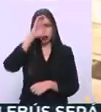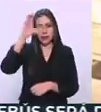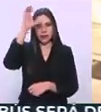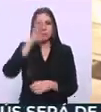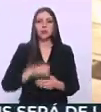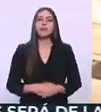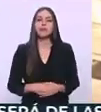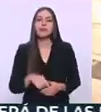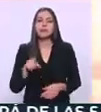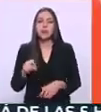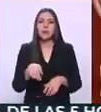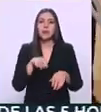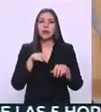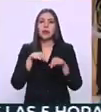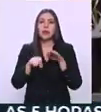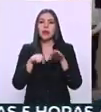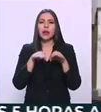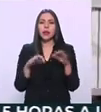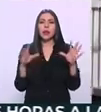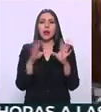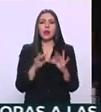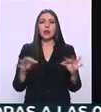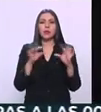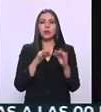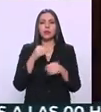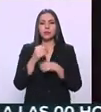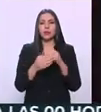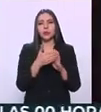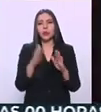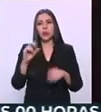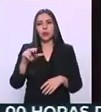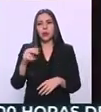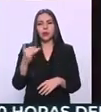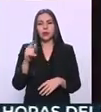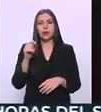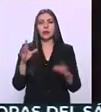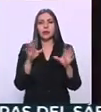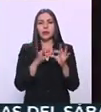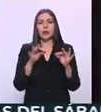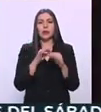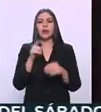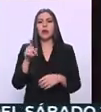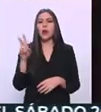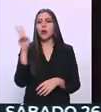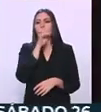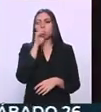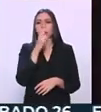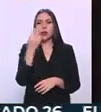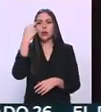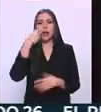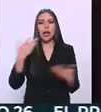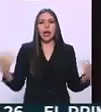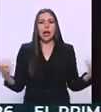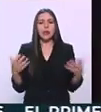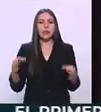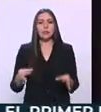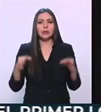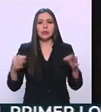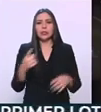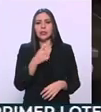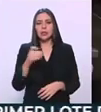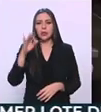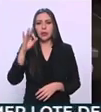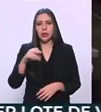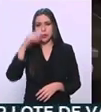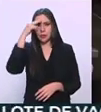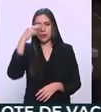Nacional de Ciencia y Tecnología, destaca el lanzamiento de los primeros ventiladores 100% mexicanos, ECATL